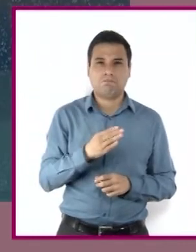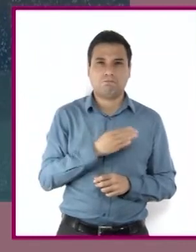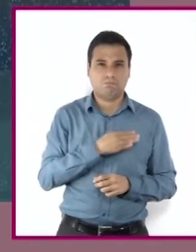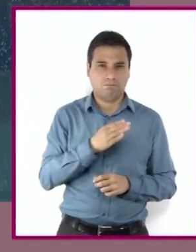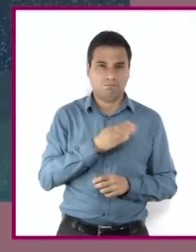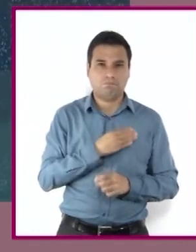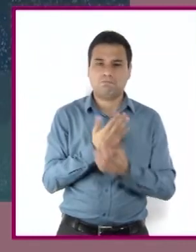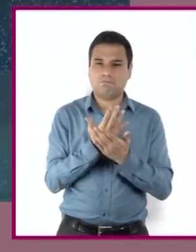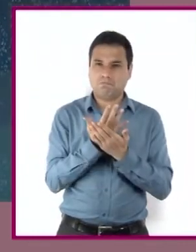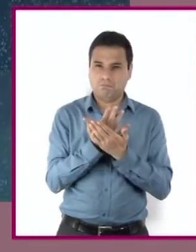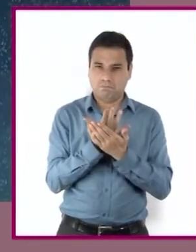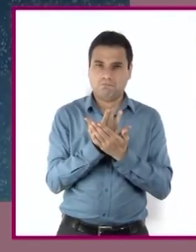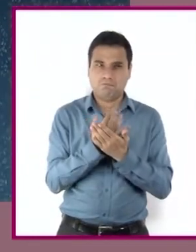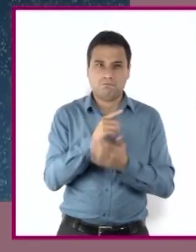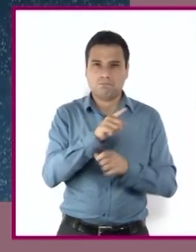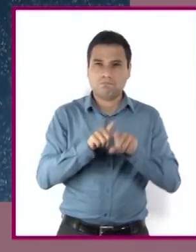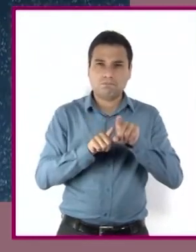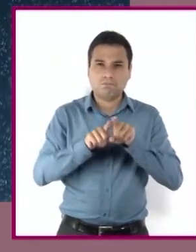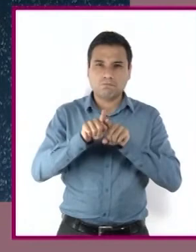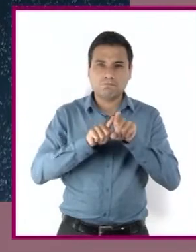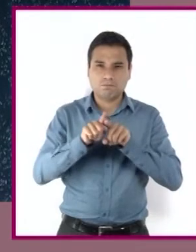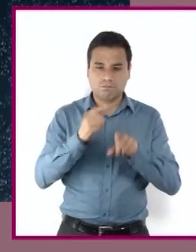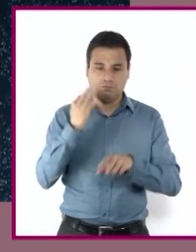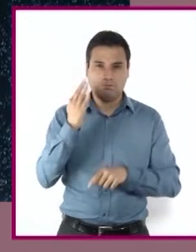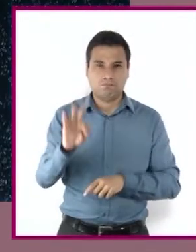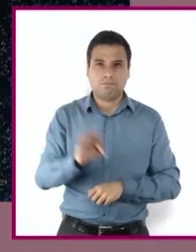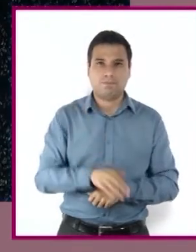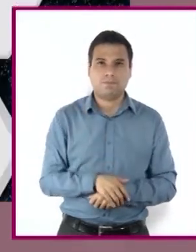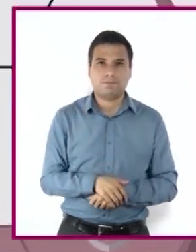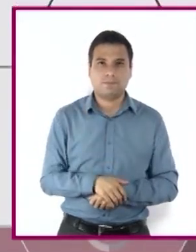había sido antes de la traición de su hermano.